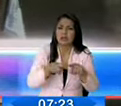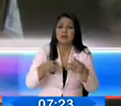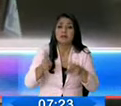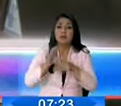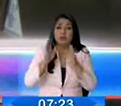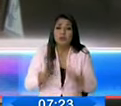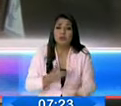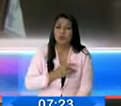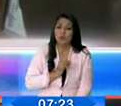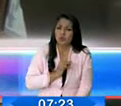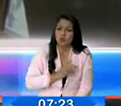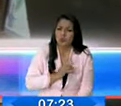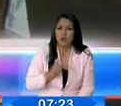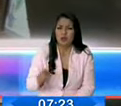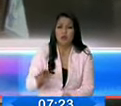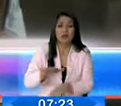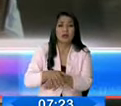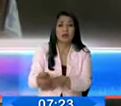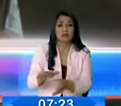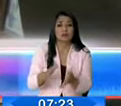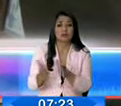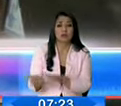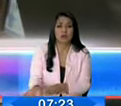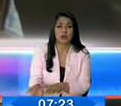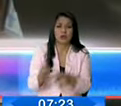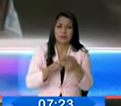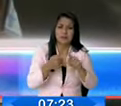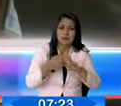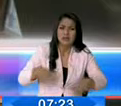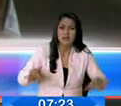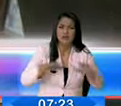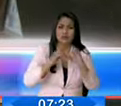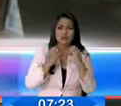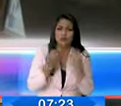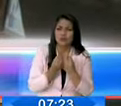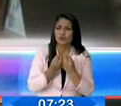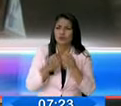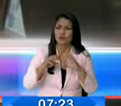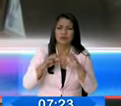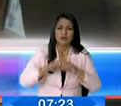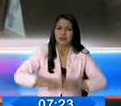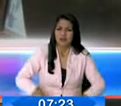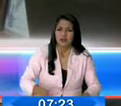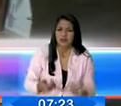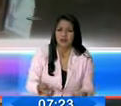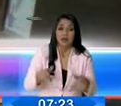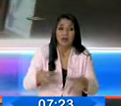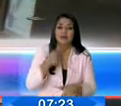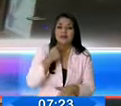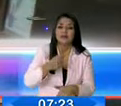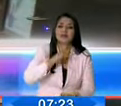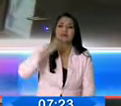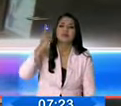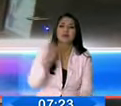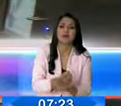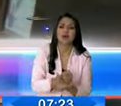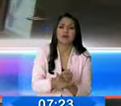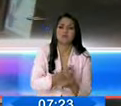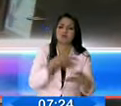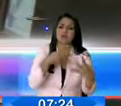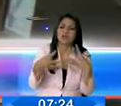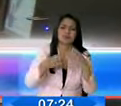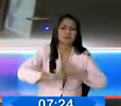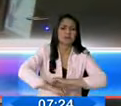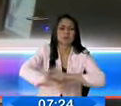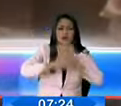ecuatorianos, familiares, cercanos, gremiales, y que aquí se diga la verdad limpia, pura